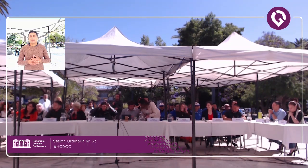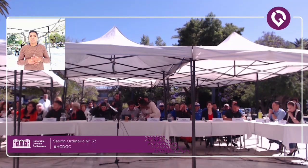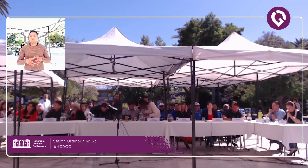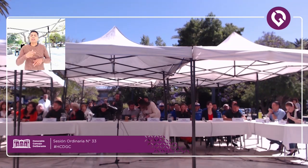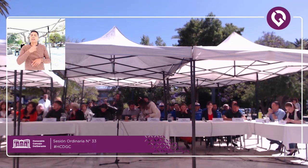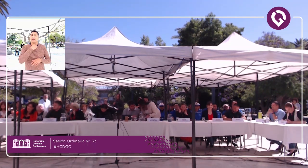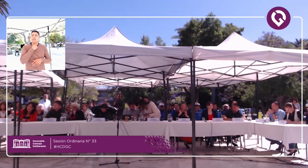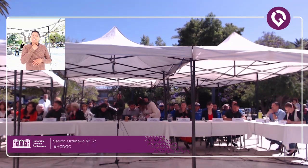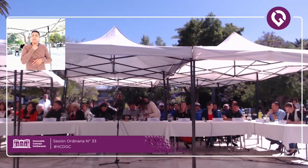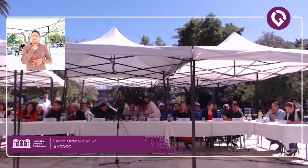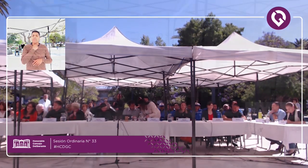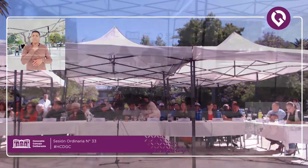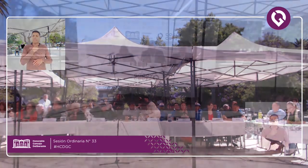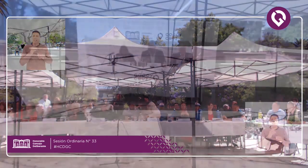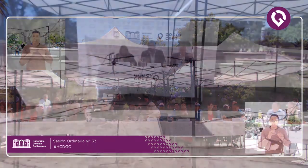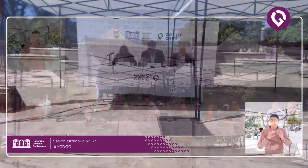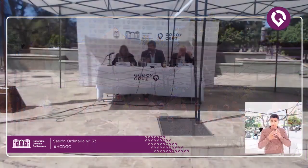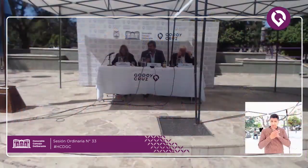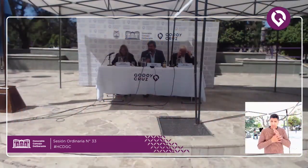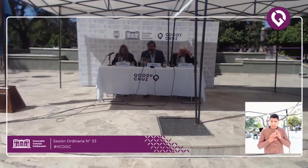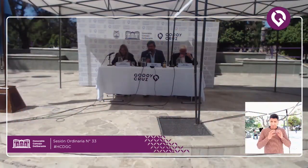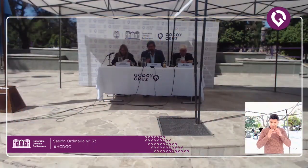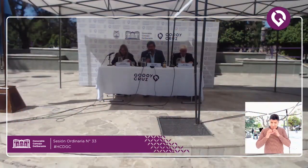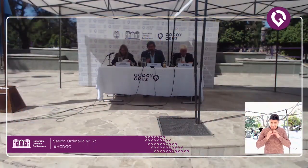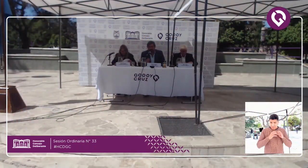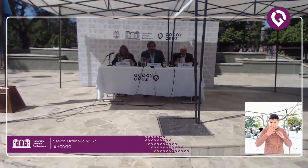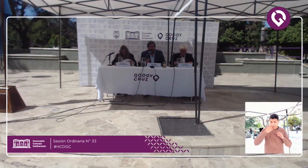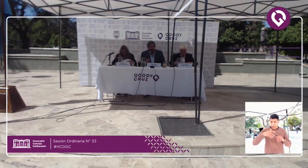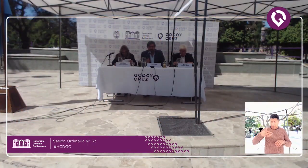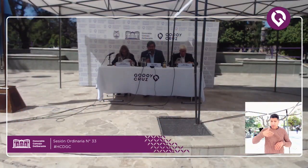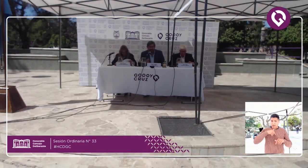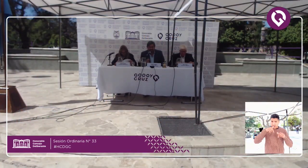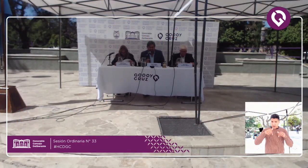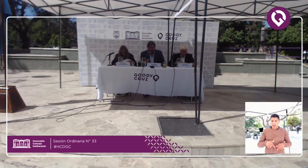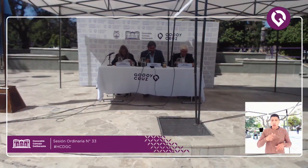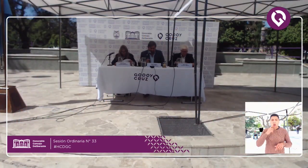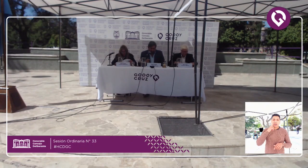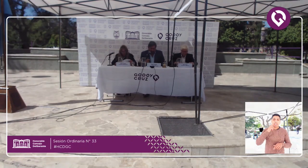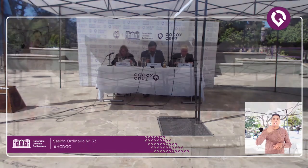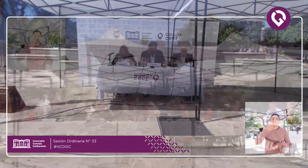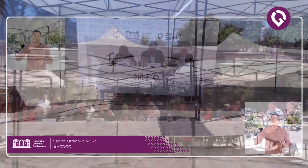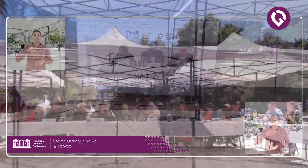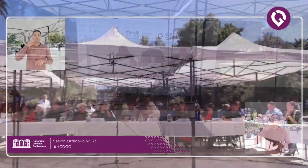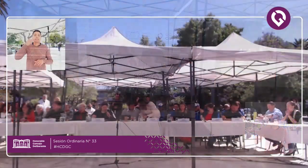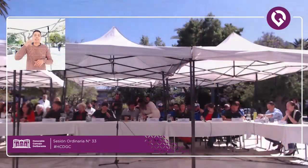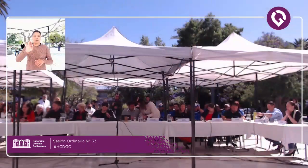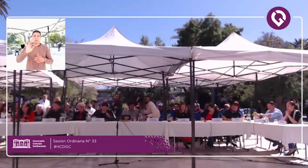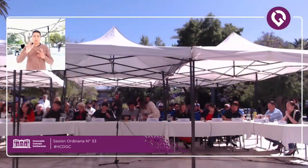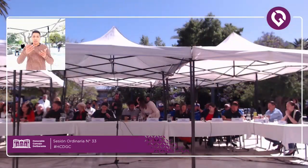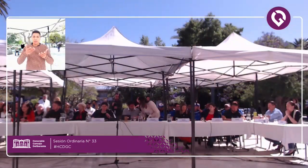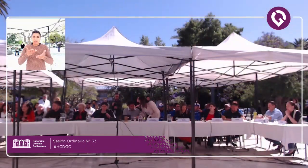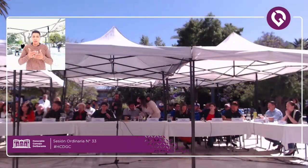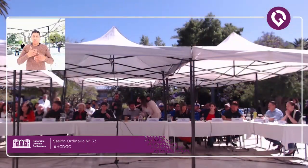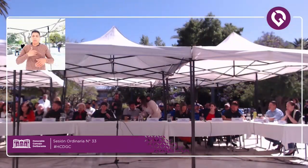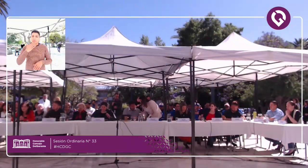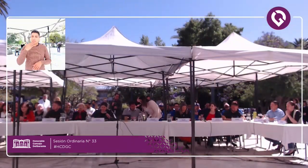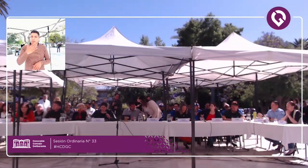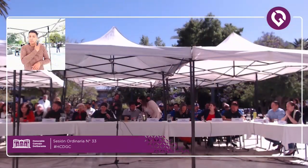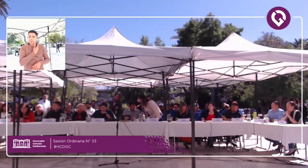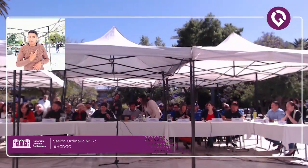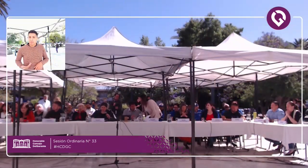Quienes deseen ingresar expediente pueden realizarlo en estos momentos. Concejal Santino tiene la palabra. Gracias, señor